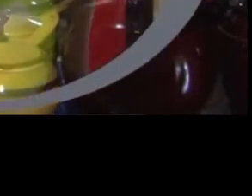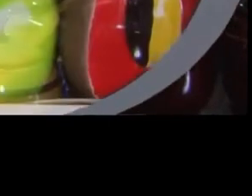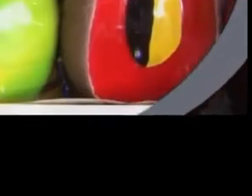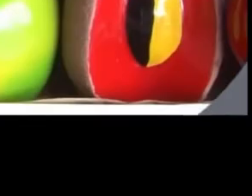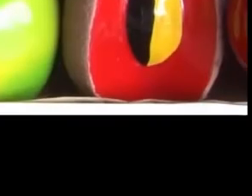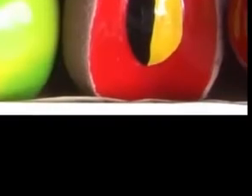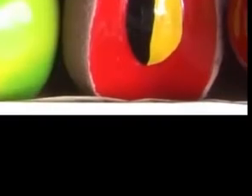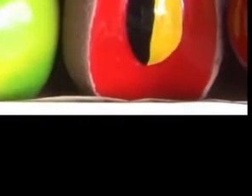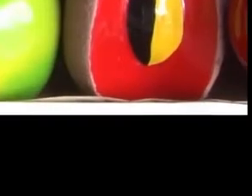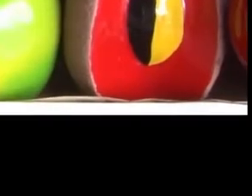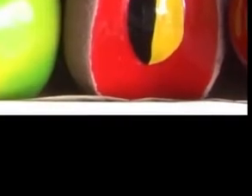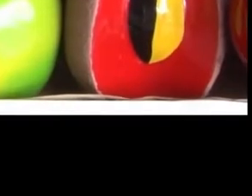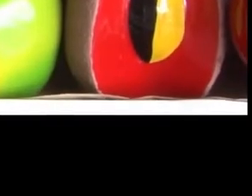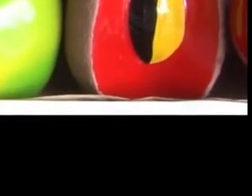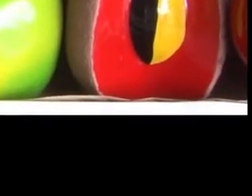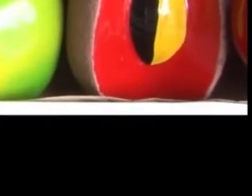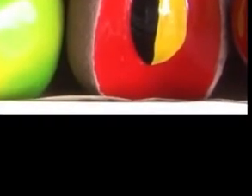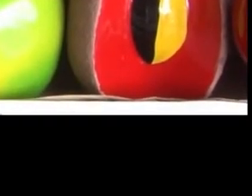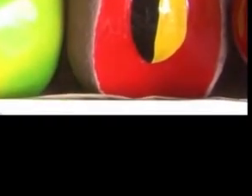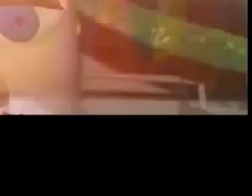con un mundo